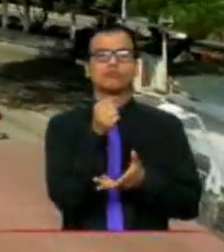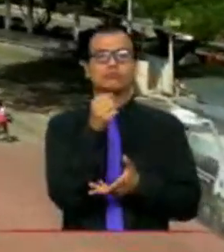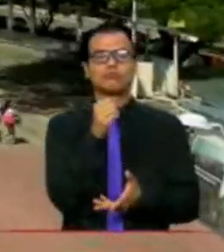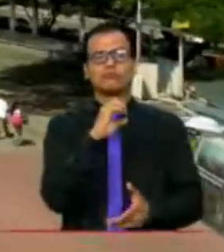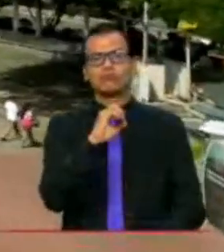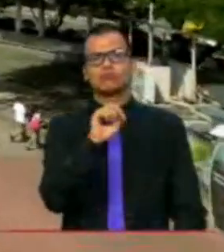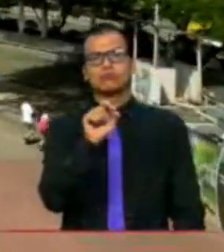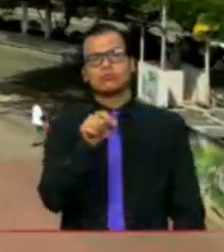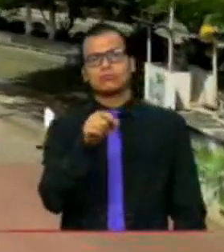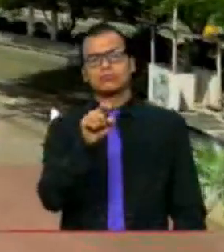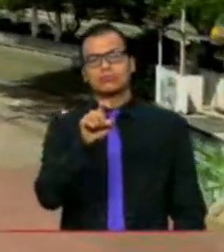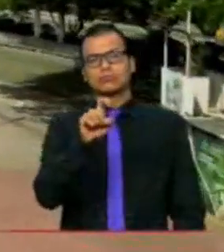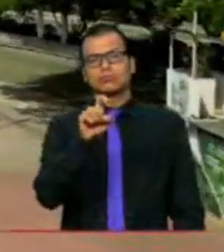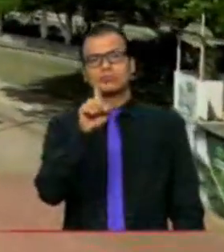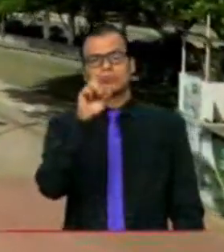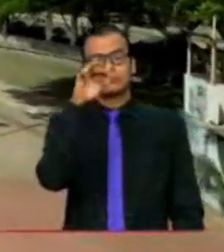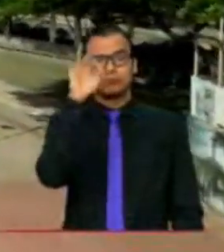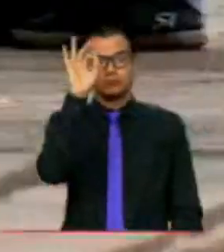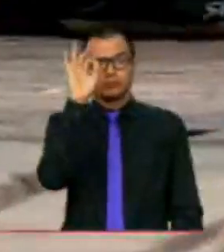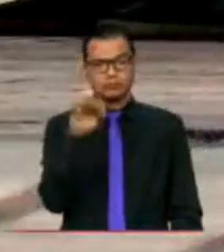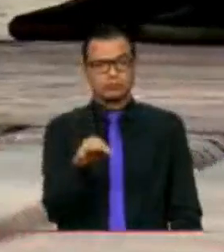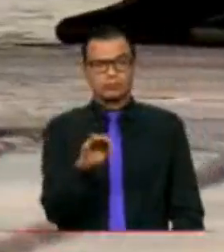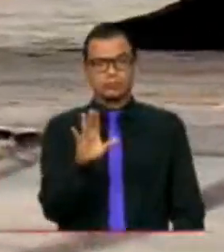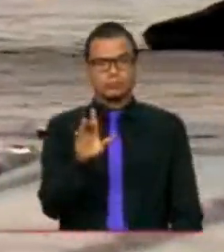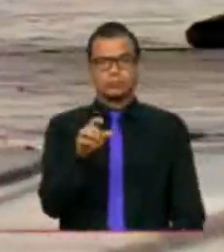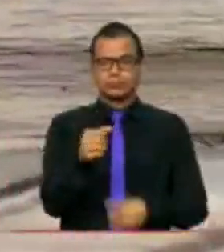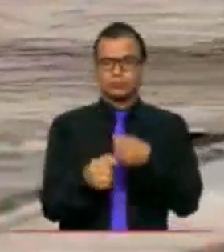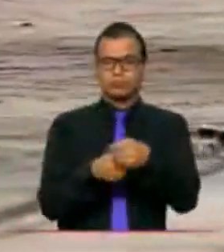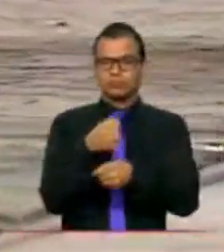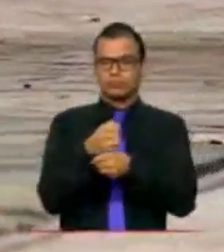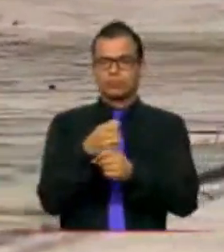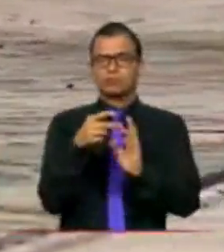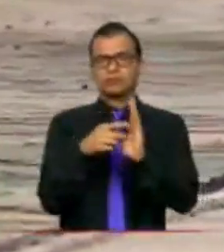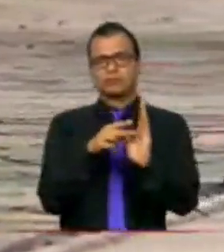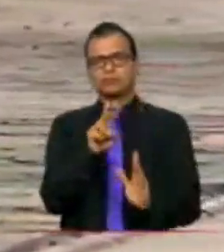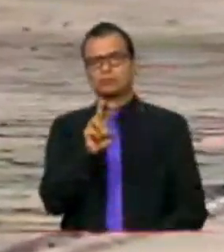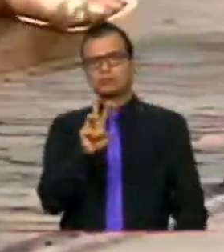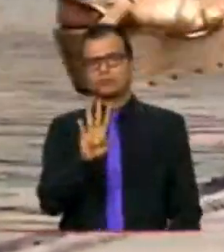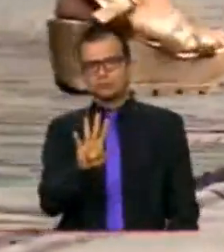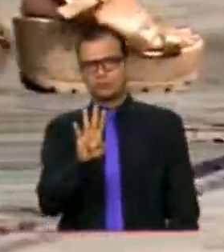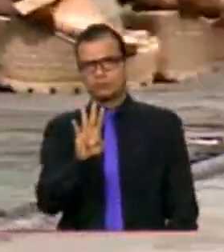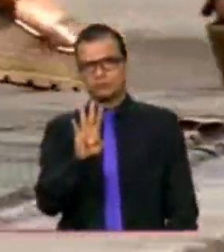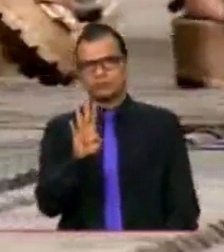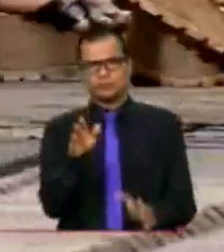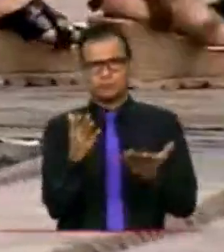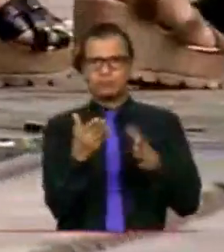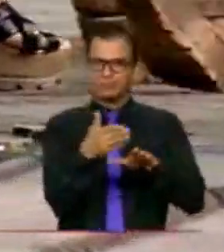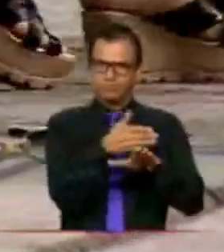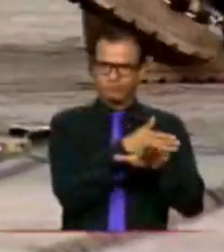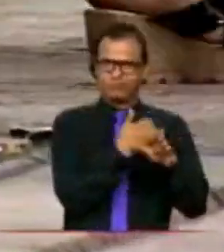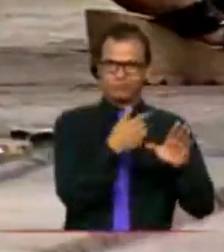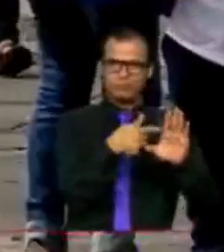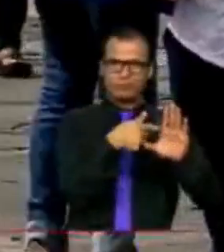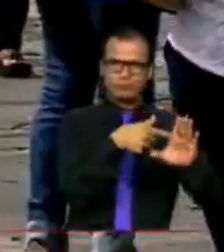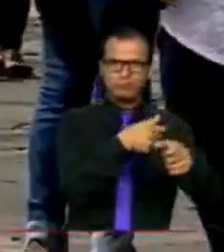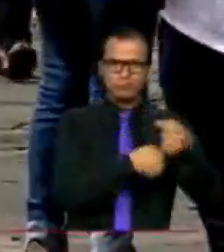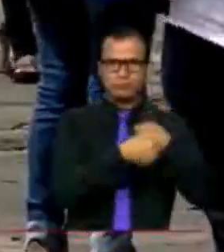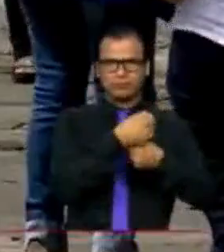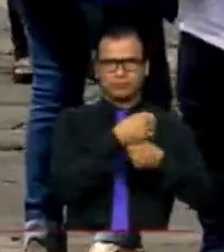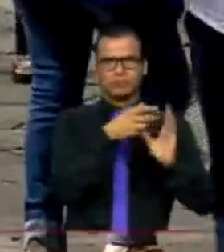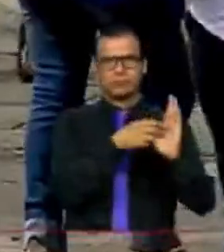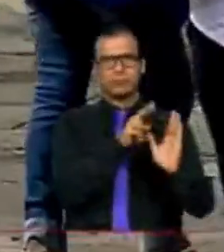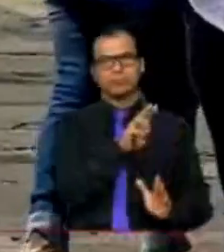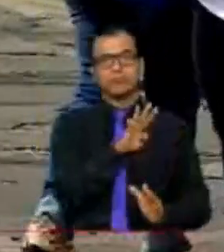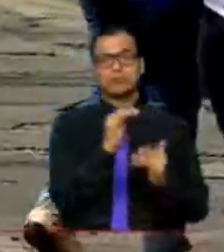año 2023. Ahora, hablemos de 2024. ¿Cómo vamos en este 2024? Entonces, en este año 2024, en el